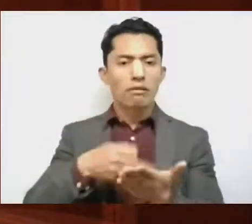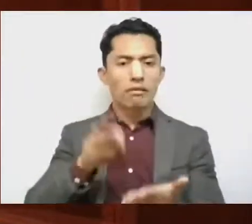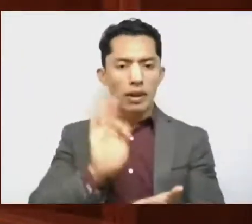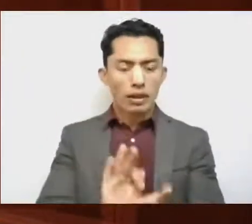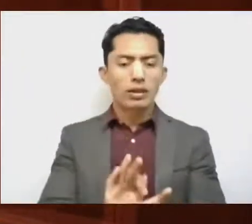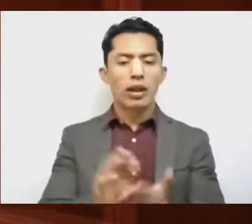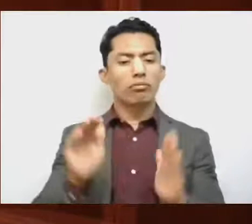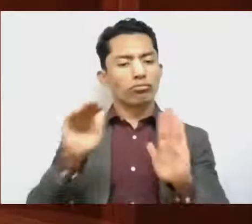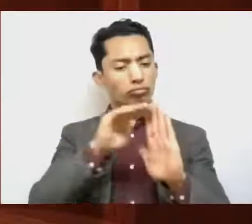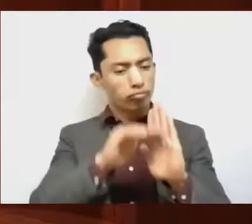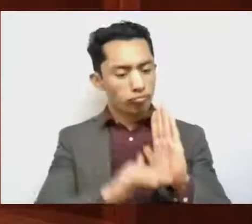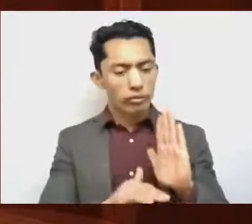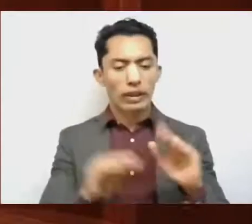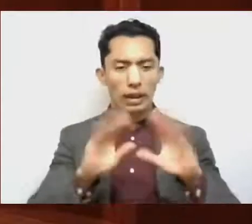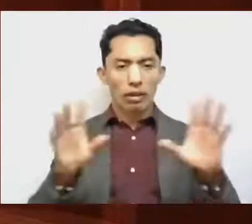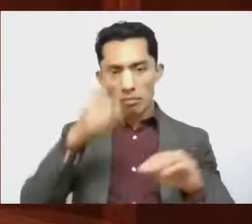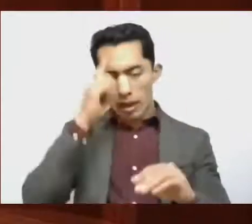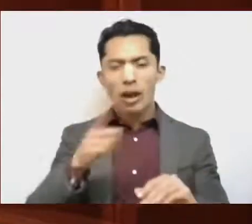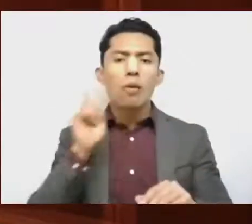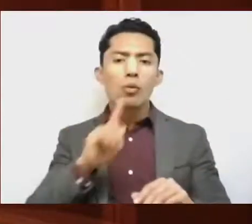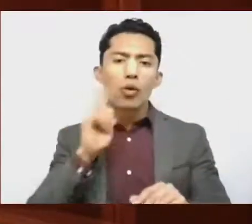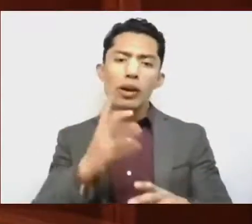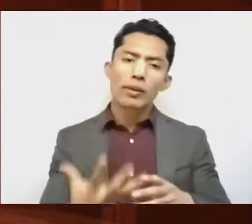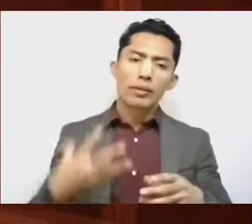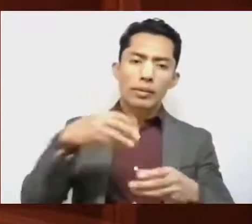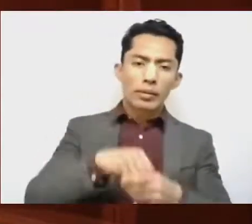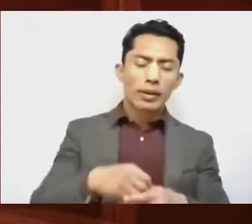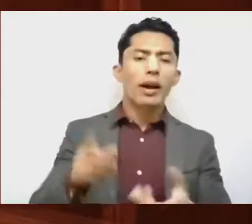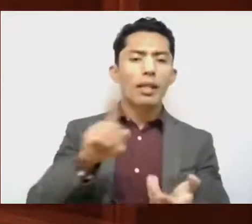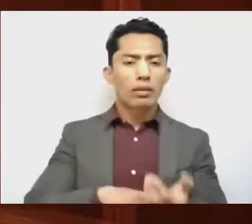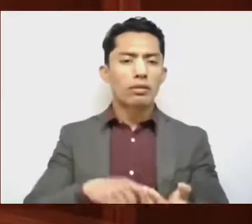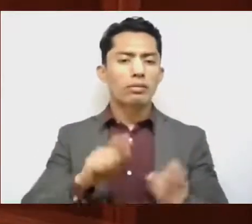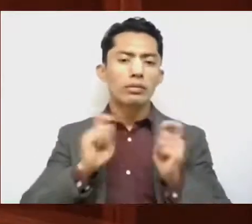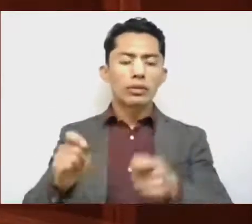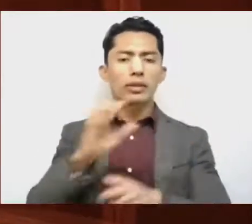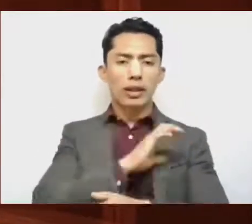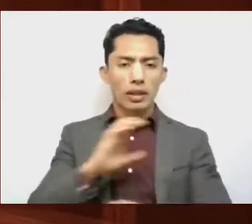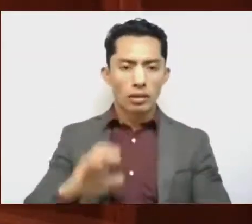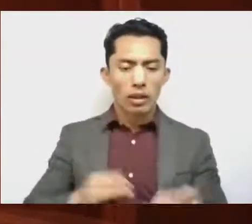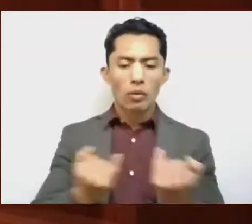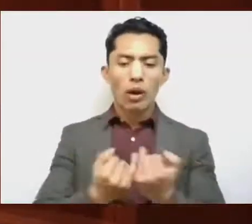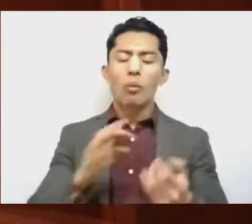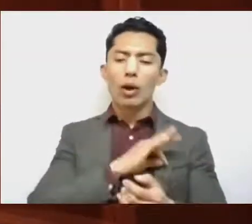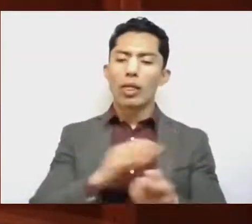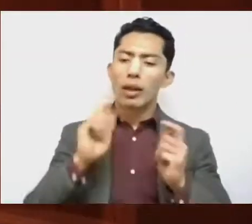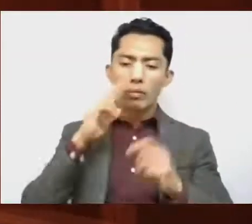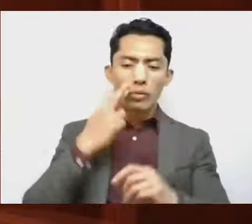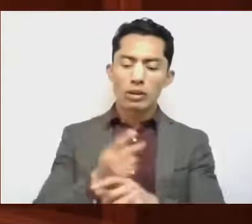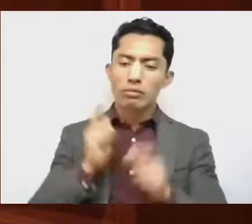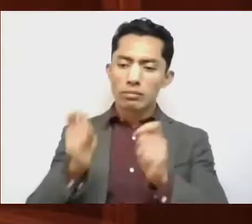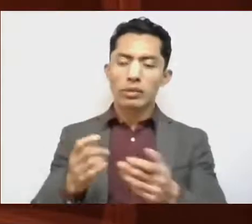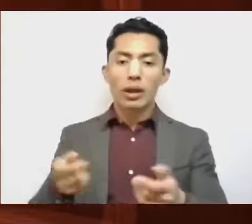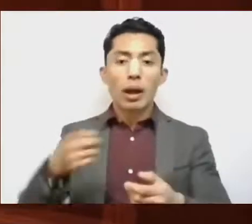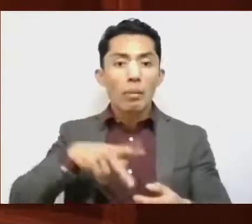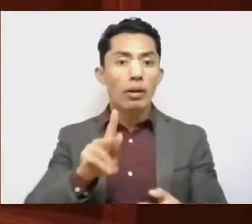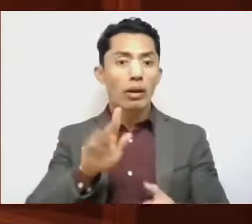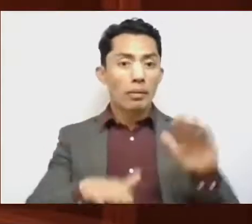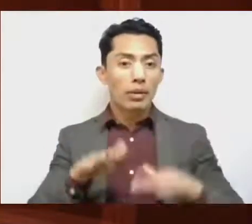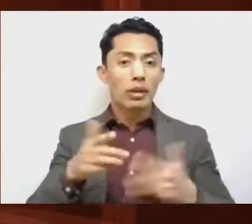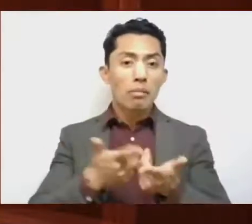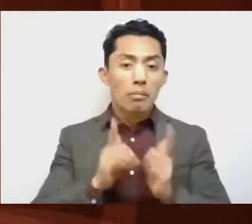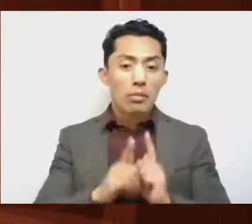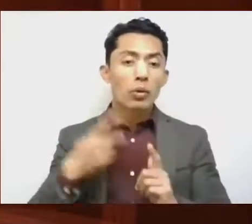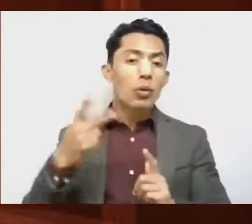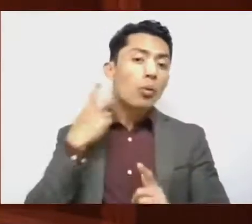precisas para incluir mujeres en las candidaturas y espacios de poder, aun cuando los propios partidos políticos han